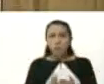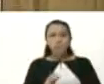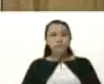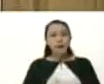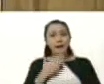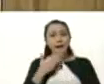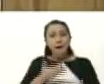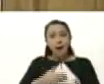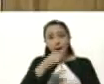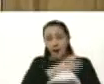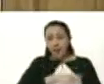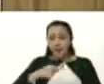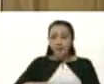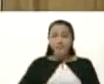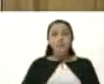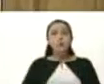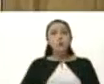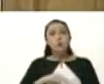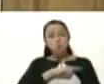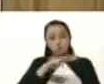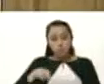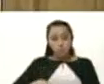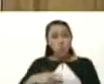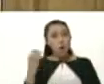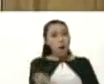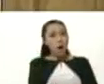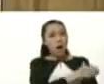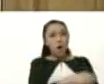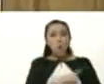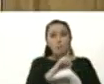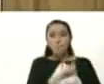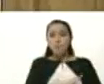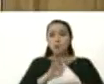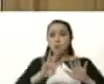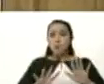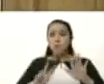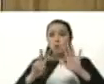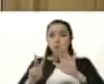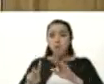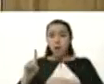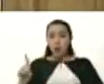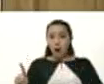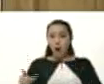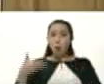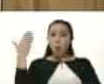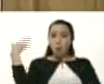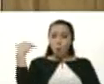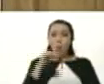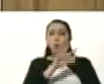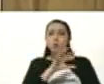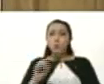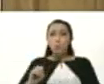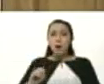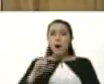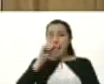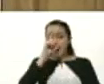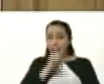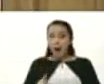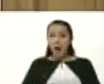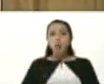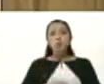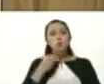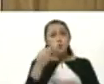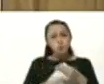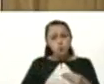jóvenes cultores de nuestra música que en 1971, hace 50 años, concibieron